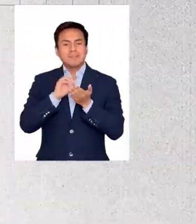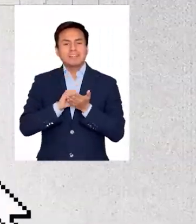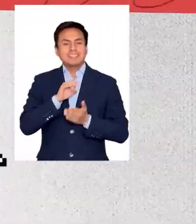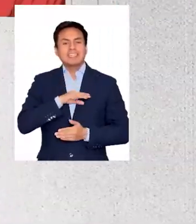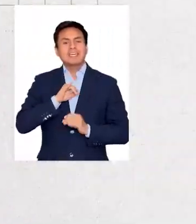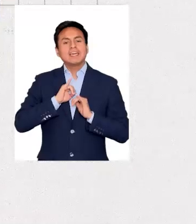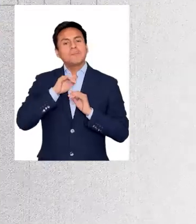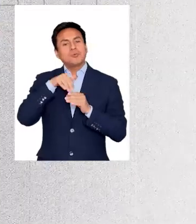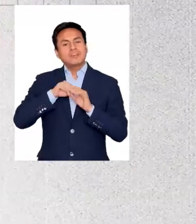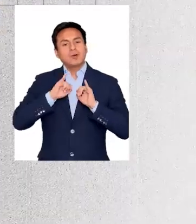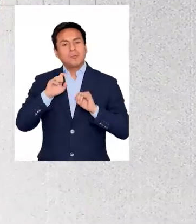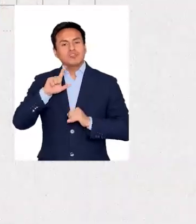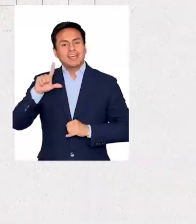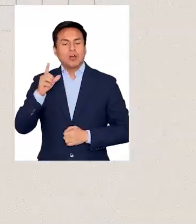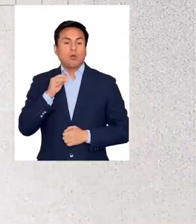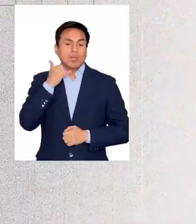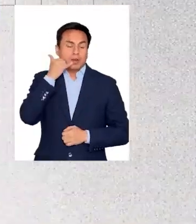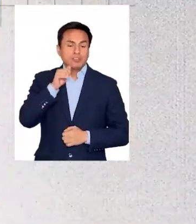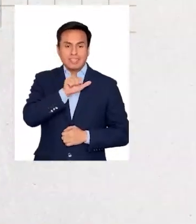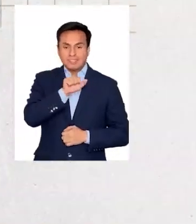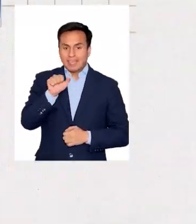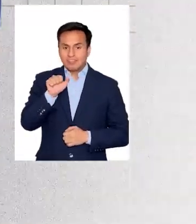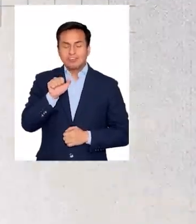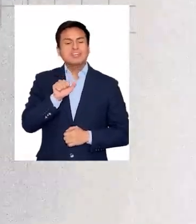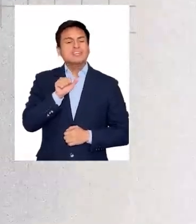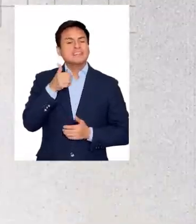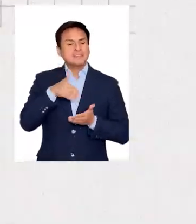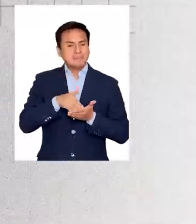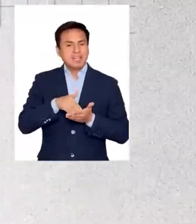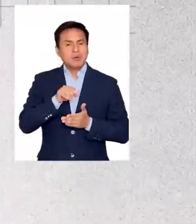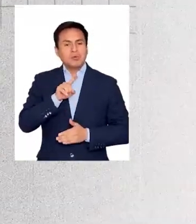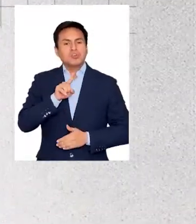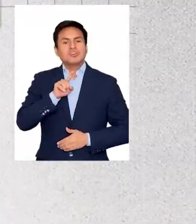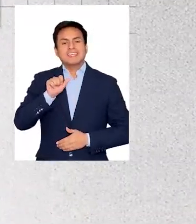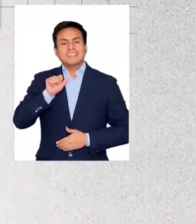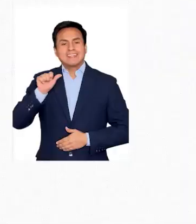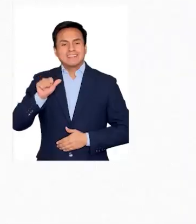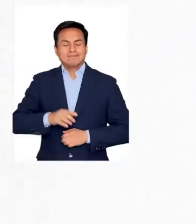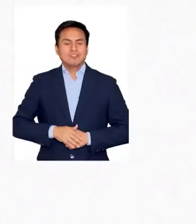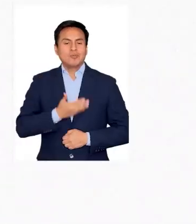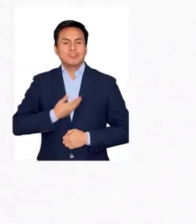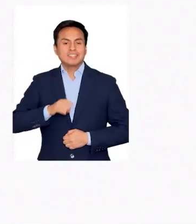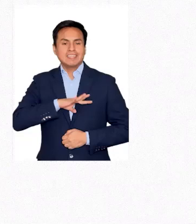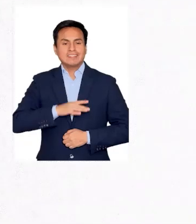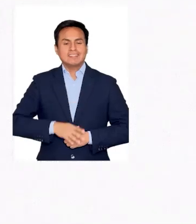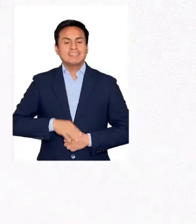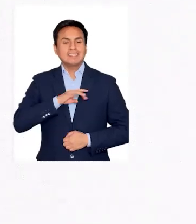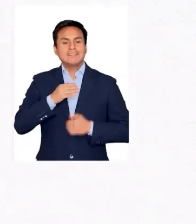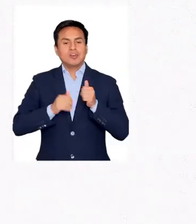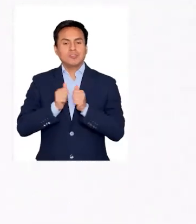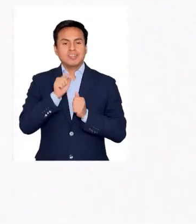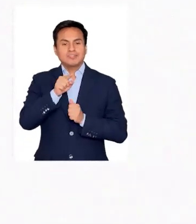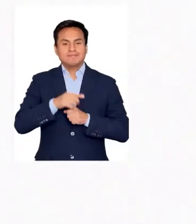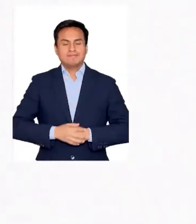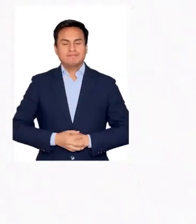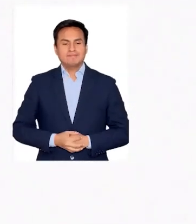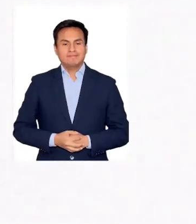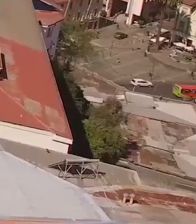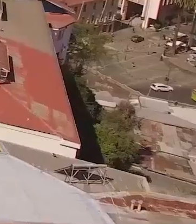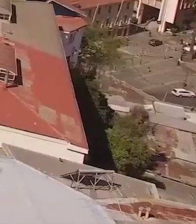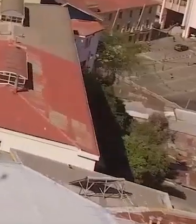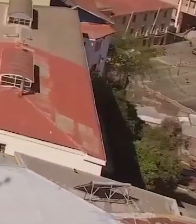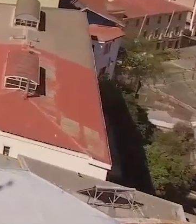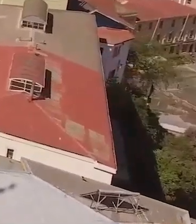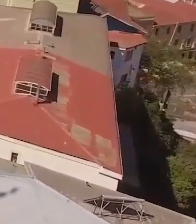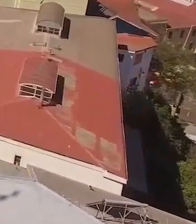en chilevotainformado.cl o llamando al 600 6000 166. Gobierno de Chile. Chile avanza contigo.